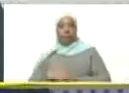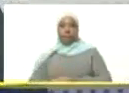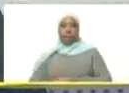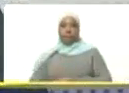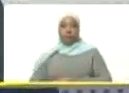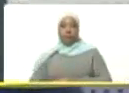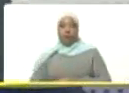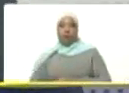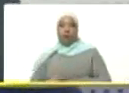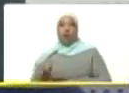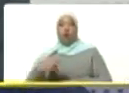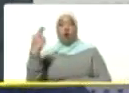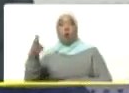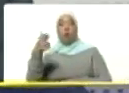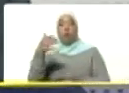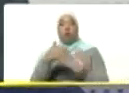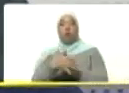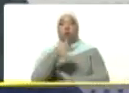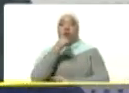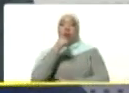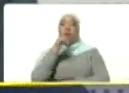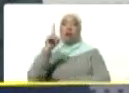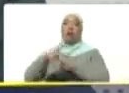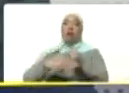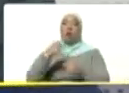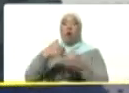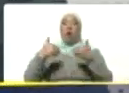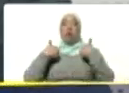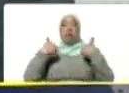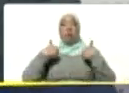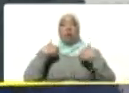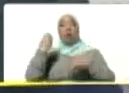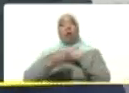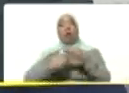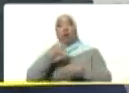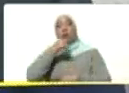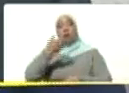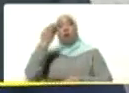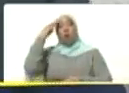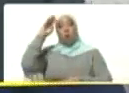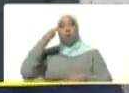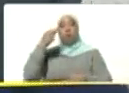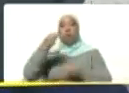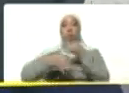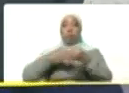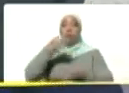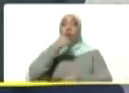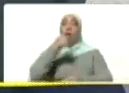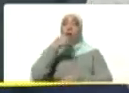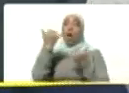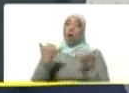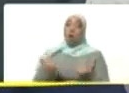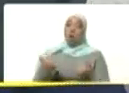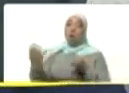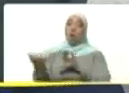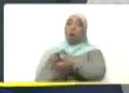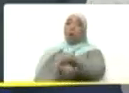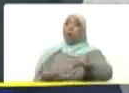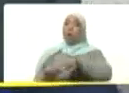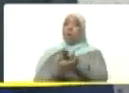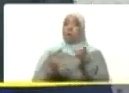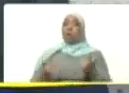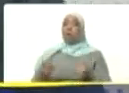Despite the ongoing nefarious efforts, a pesar de los esfuerzos nefastos y en curso of imperialism and hegemonic powers